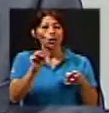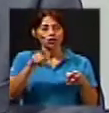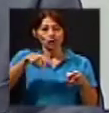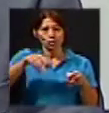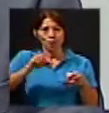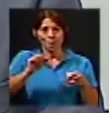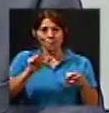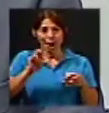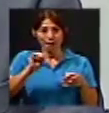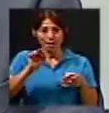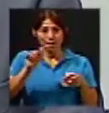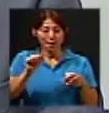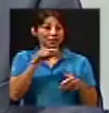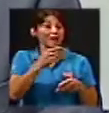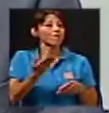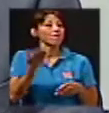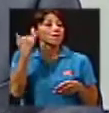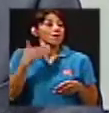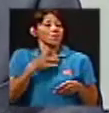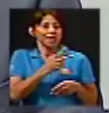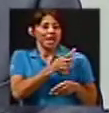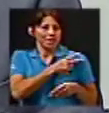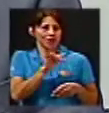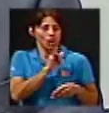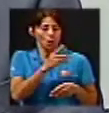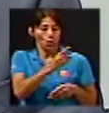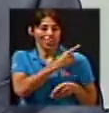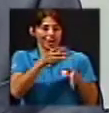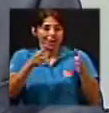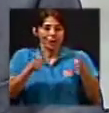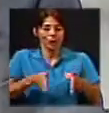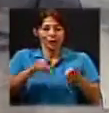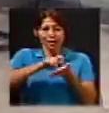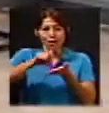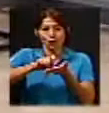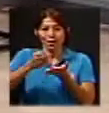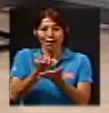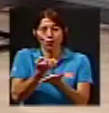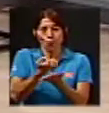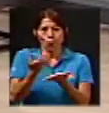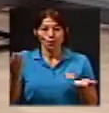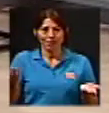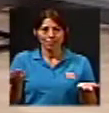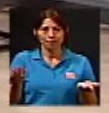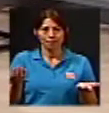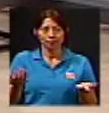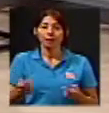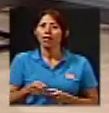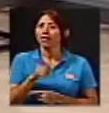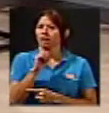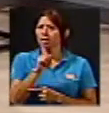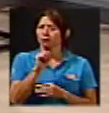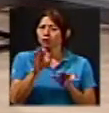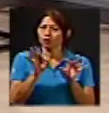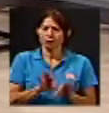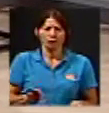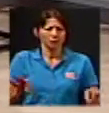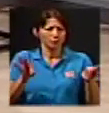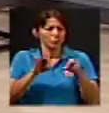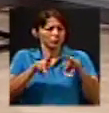como director de la Escuela de Economía, y es un destacadísimo